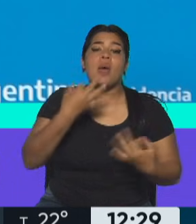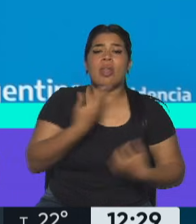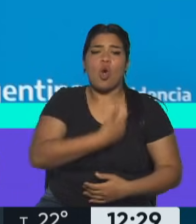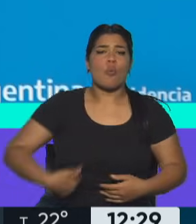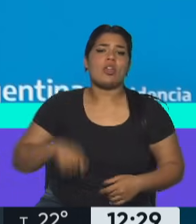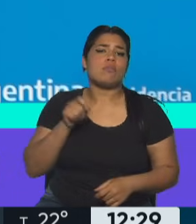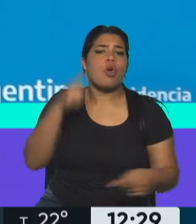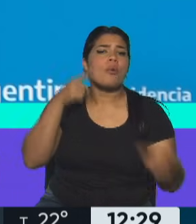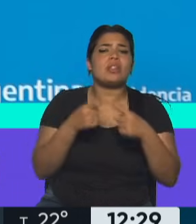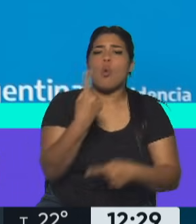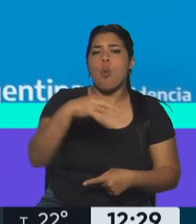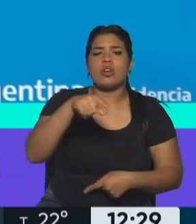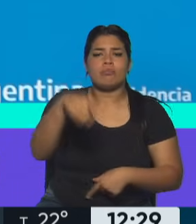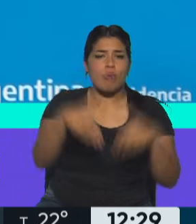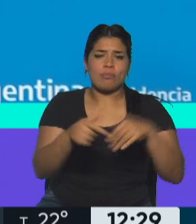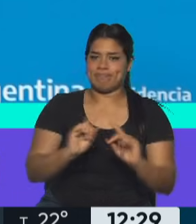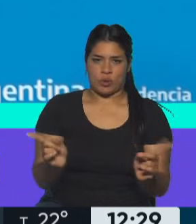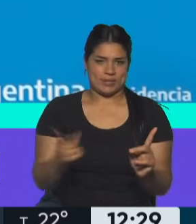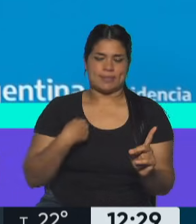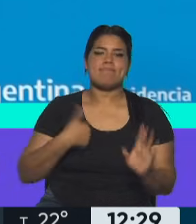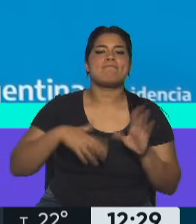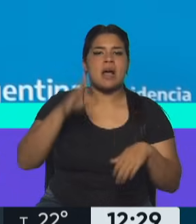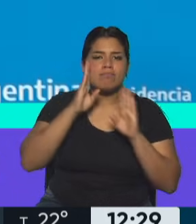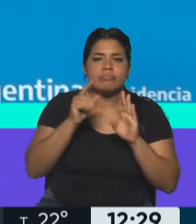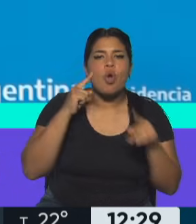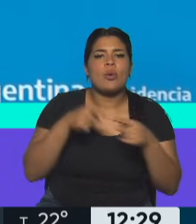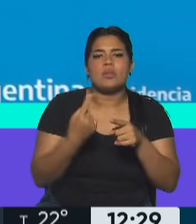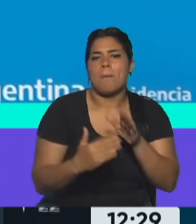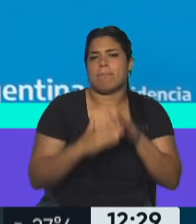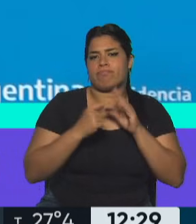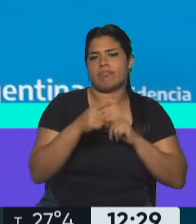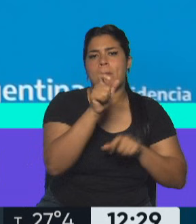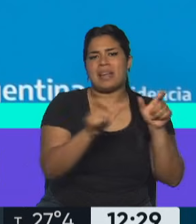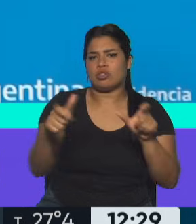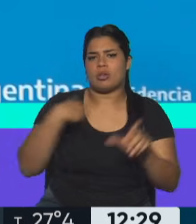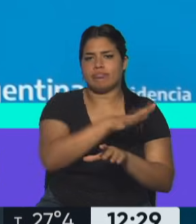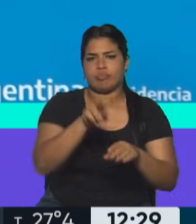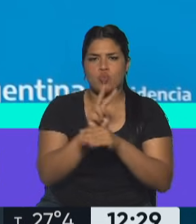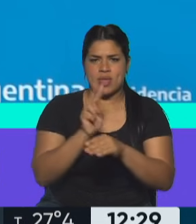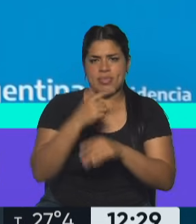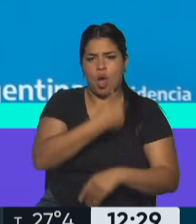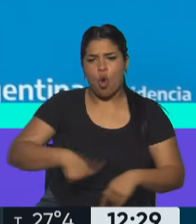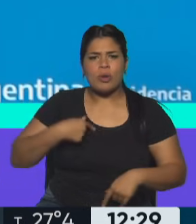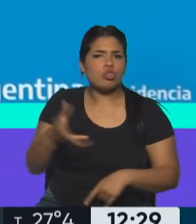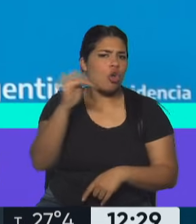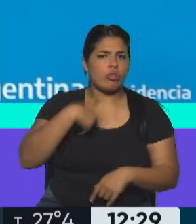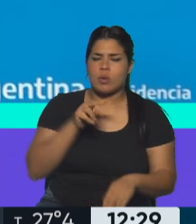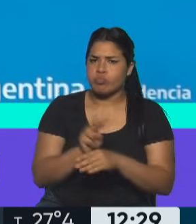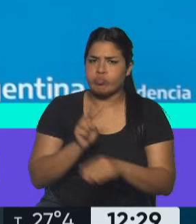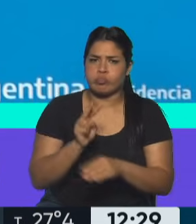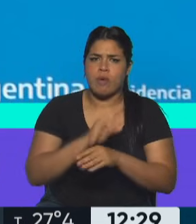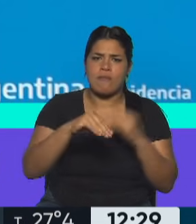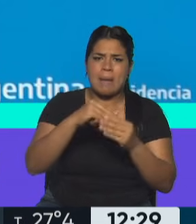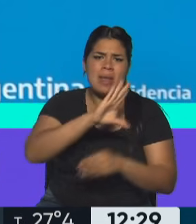elecciones, gobiernan para transformar la vida de la gente y para que la gente pueda vivir mejor. Y la verdad es que este gobierno trabaja todos los días para cuidar a las